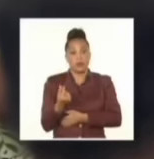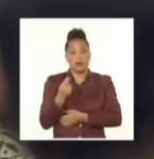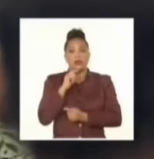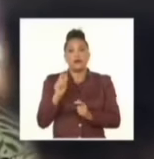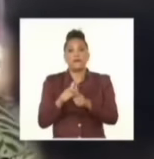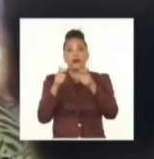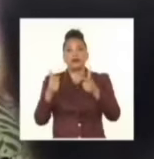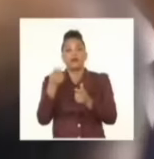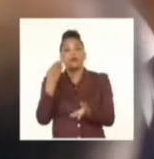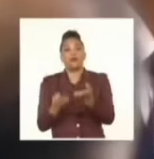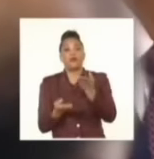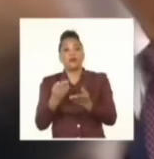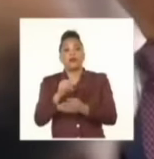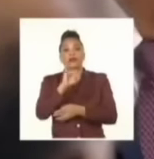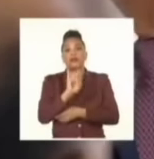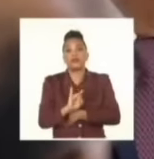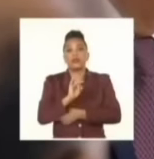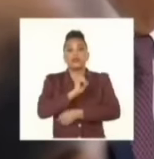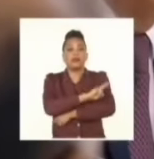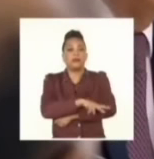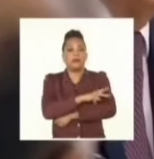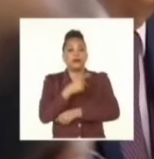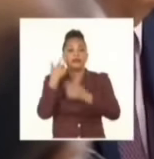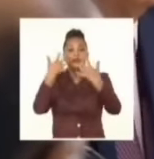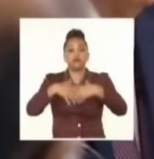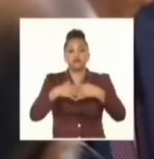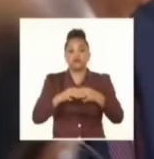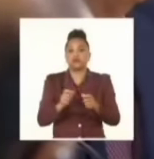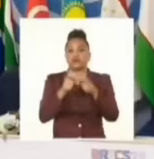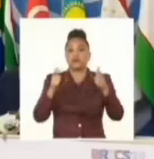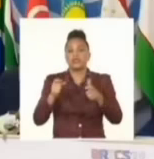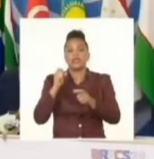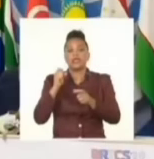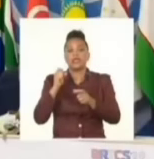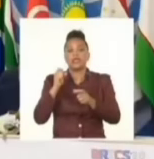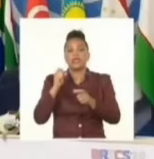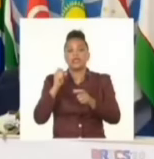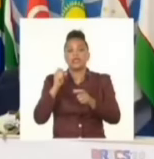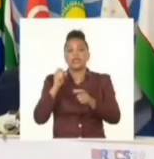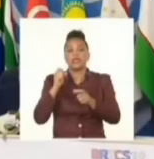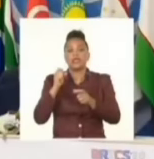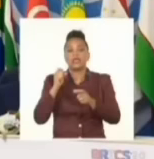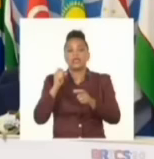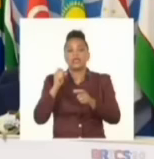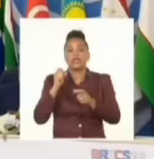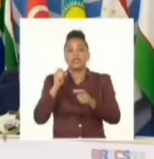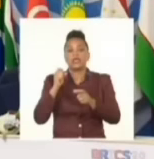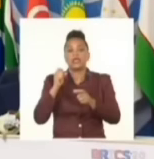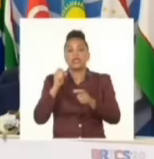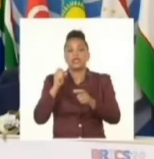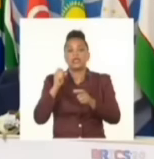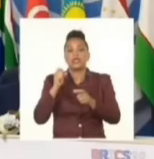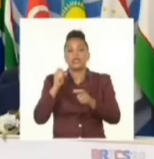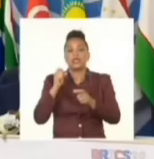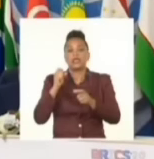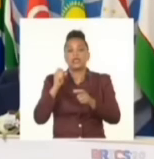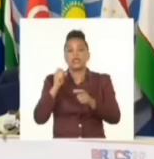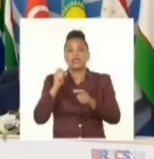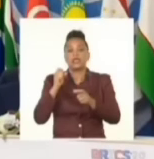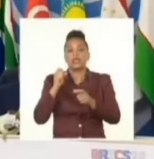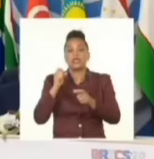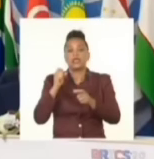al del grupo de las siete naciones más industrializadas de occidente con Sí sí sí claro por eso a m a m usted